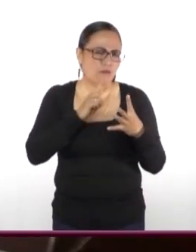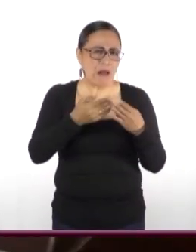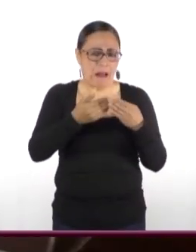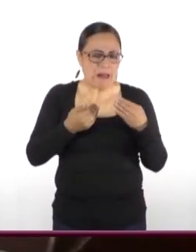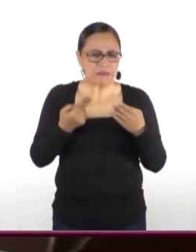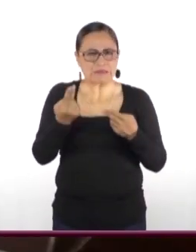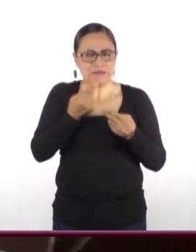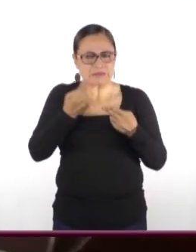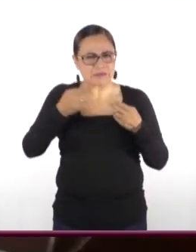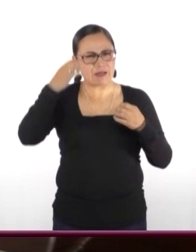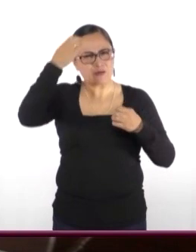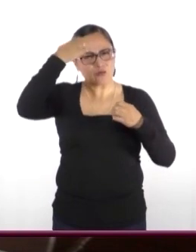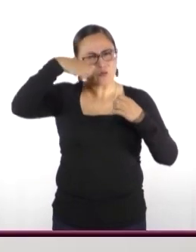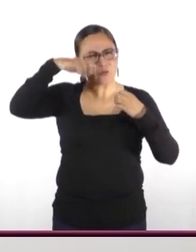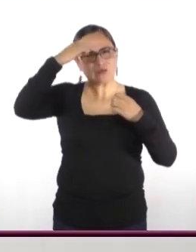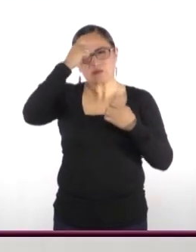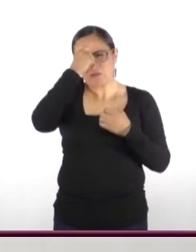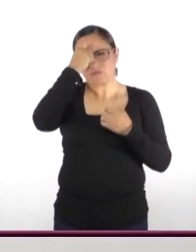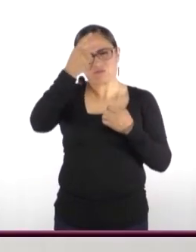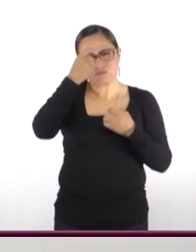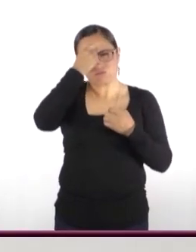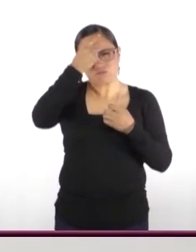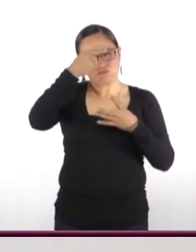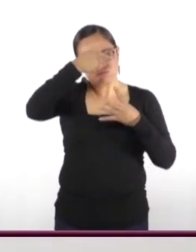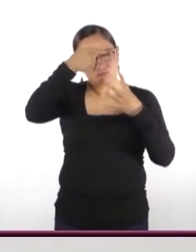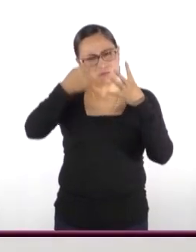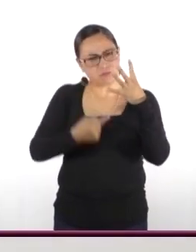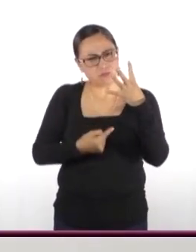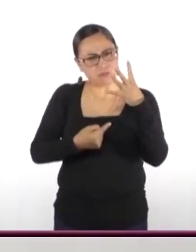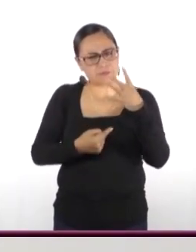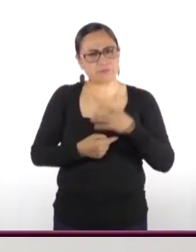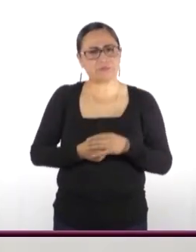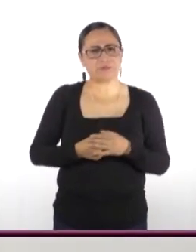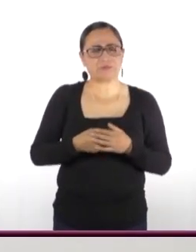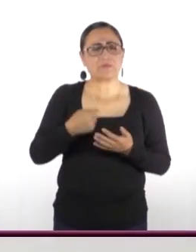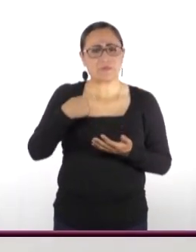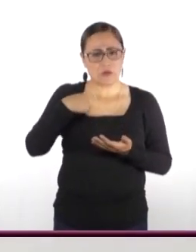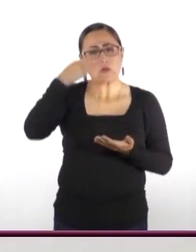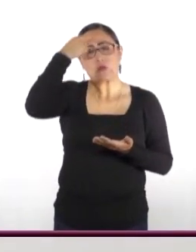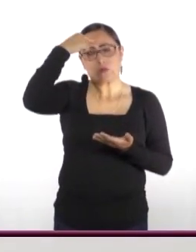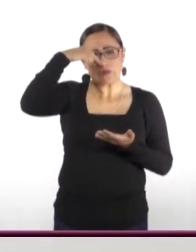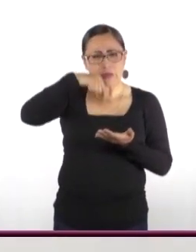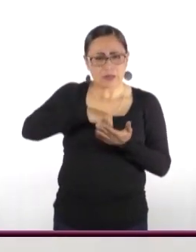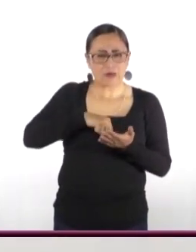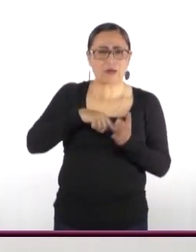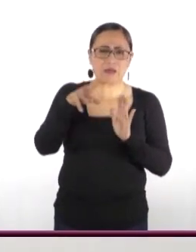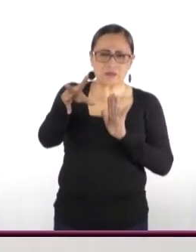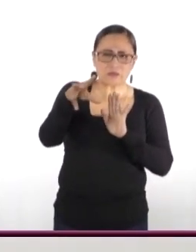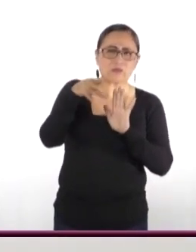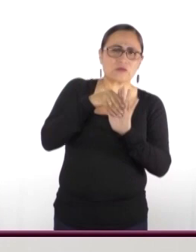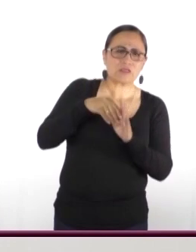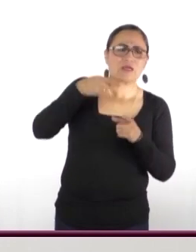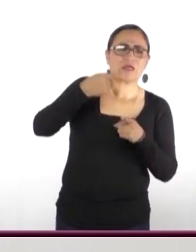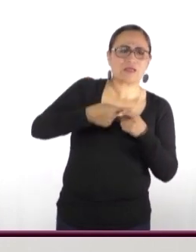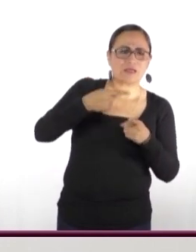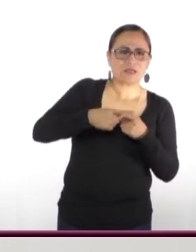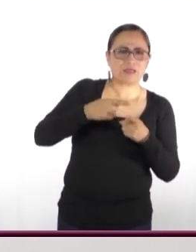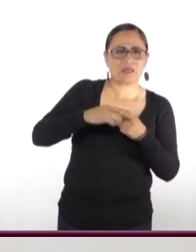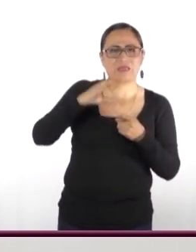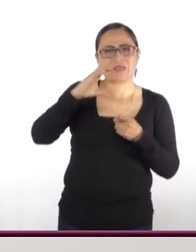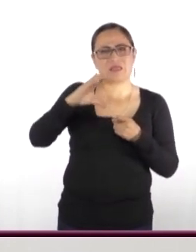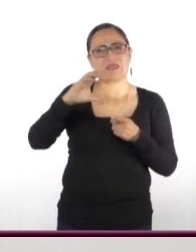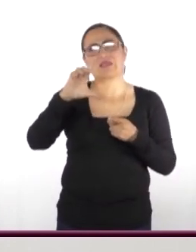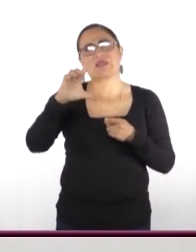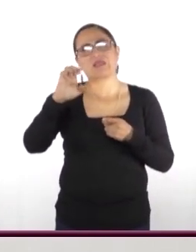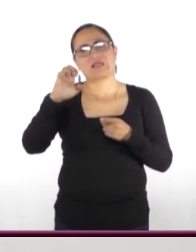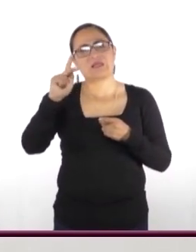experimental requiere muchísima creatividad y pues sí, yo creo que estoy inspirado sobre todo por un